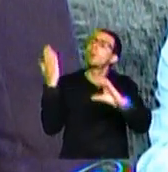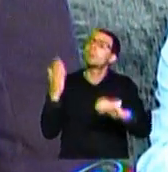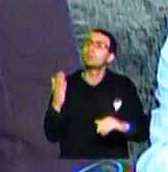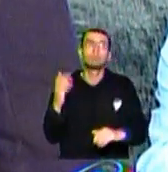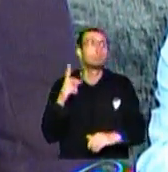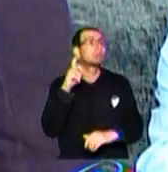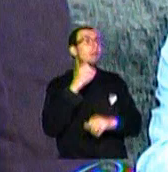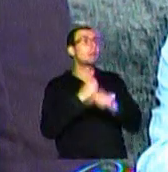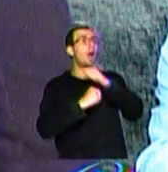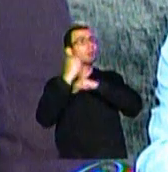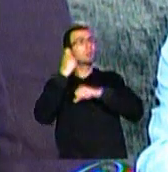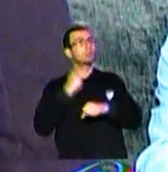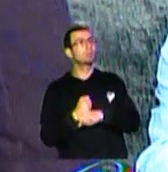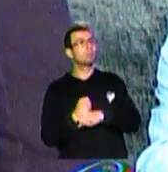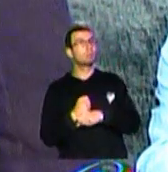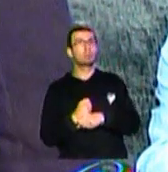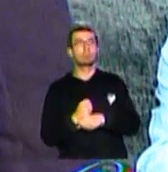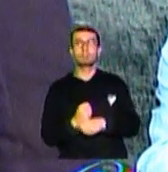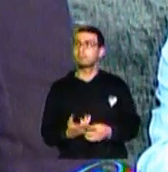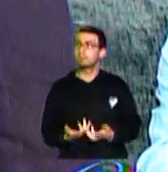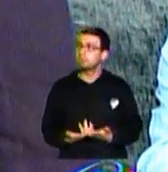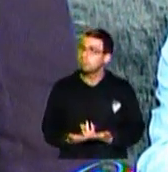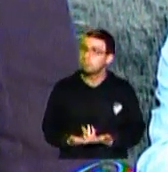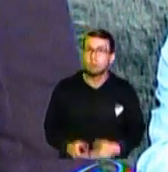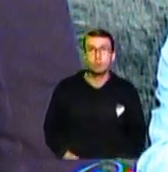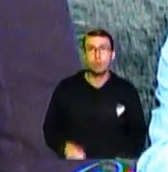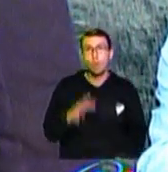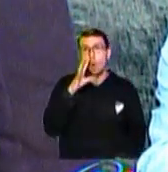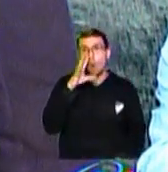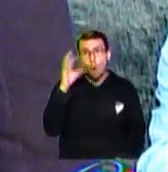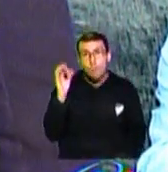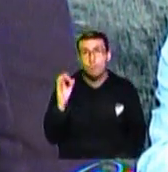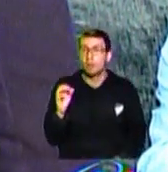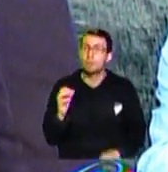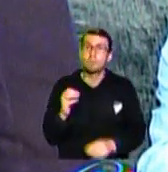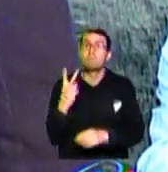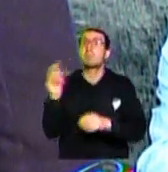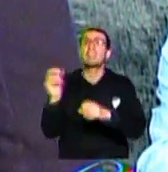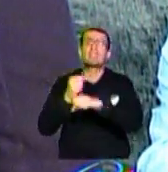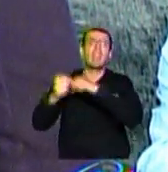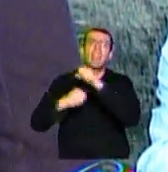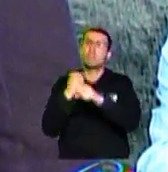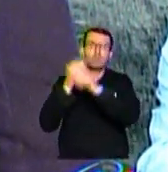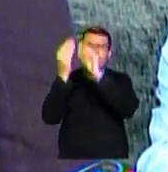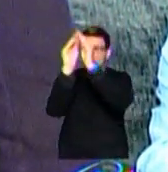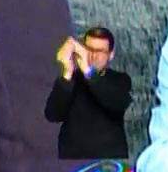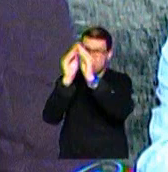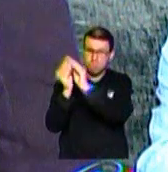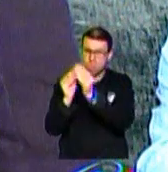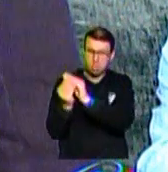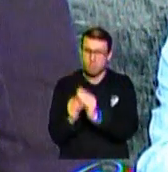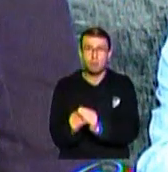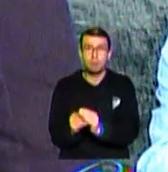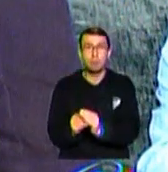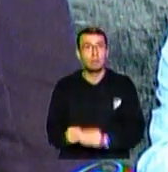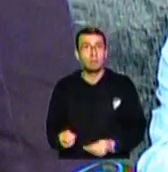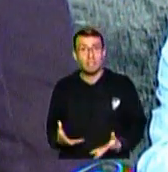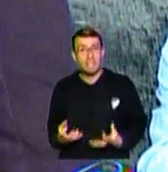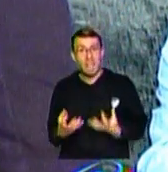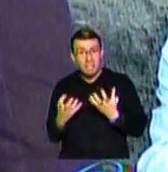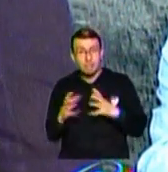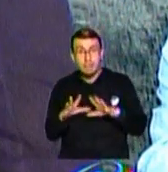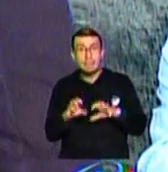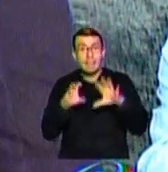4, 5, 6 años. Un hombre se demora 20 años para hacer una cosa de la noche a la mañana. Un cáncer no apareció ayer,